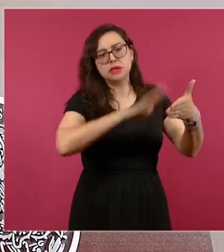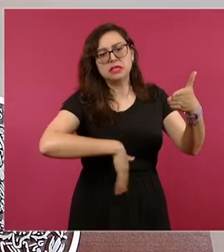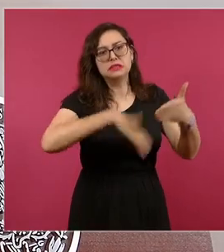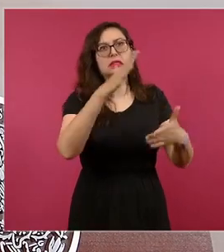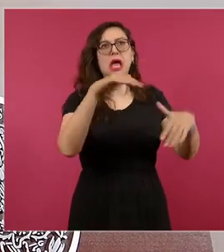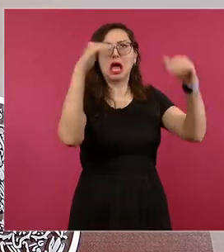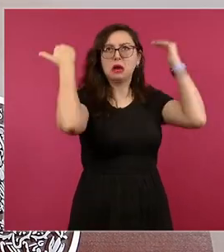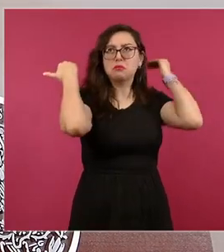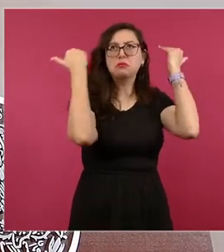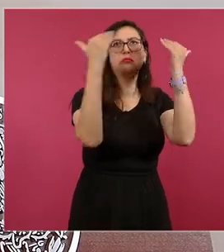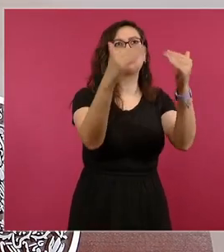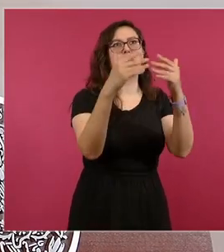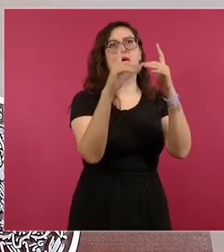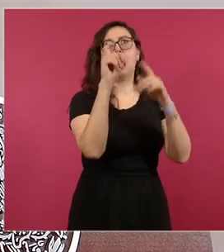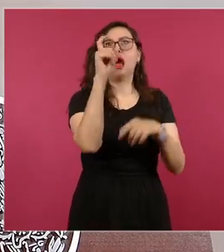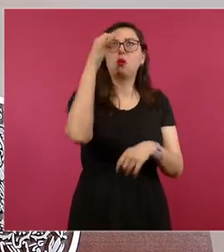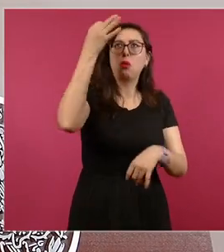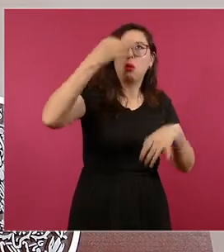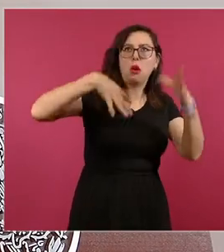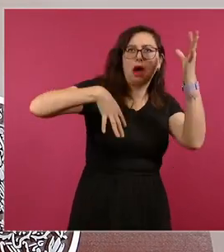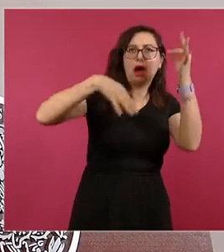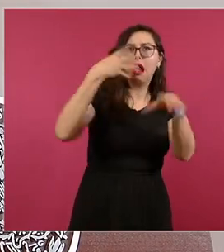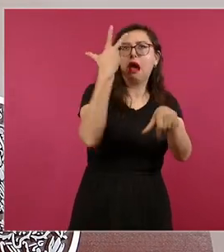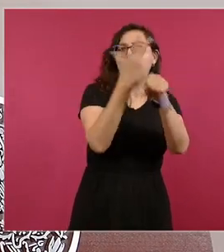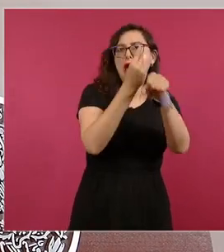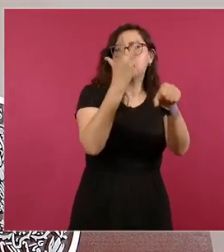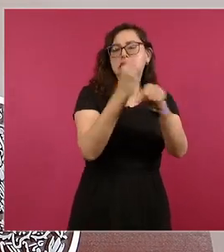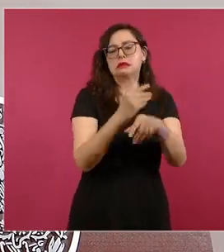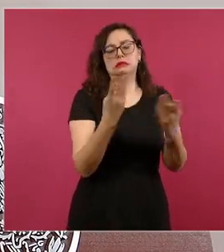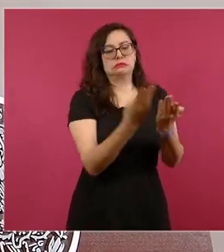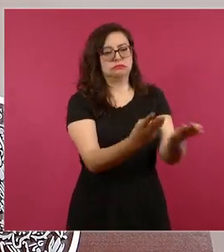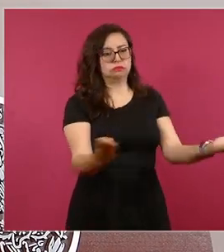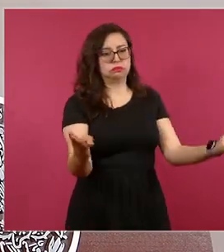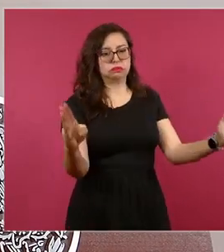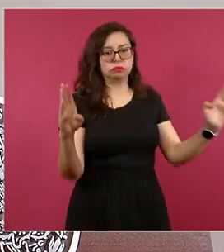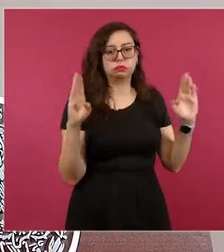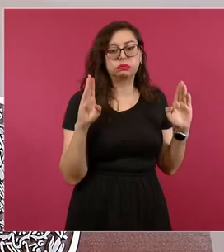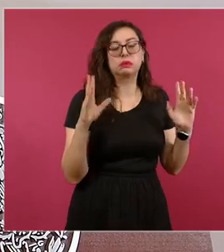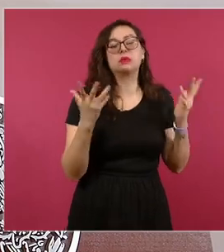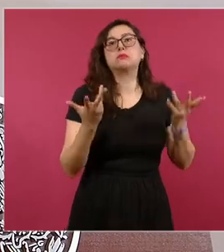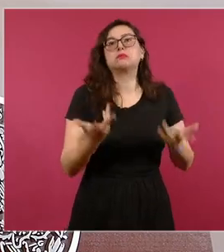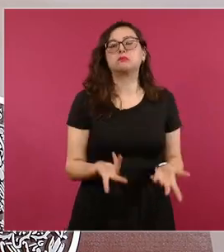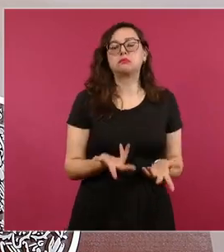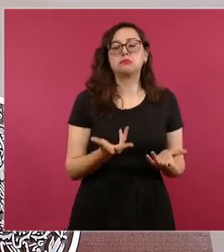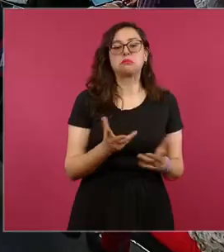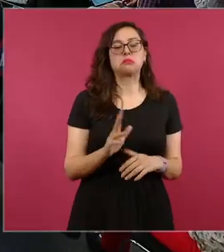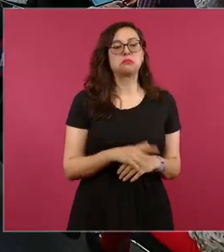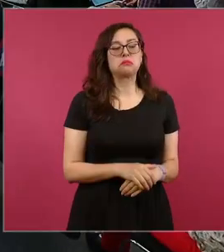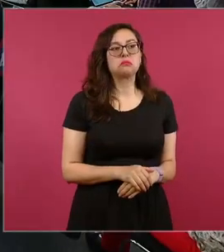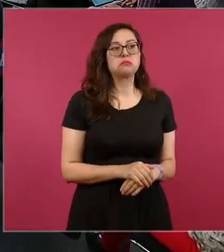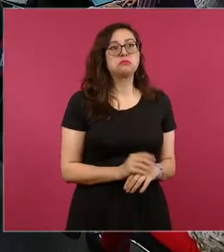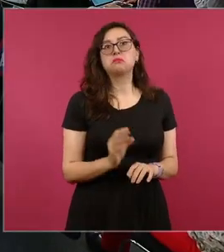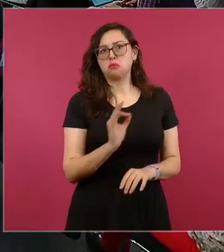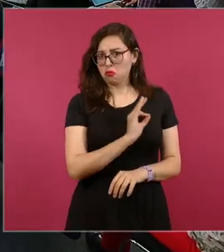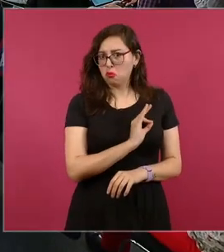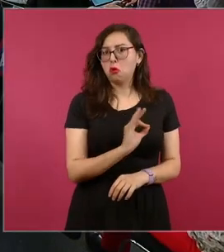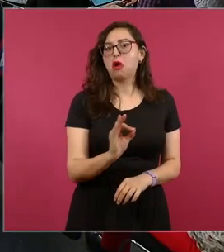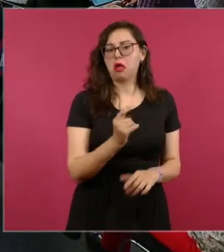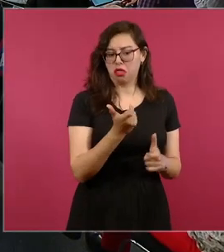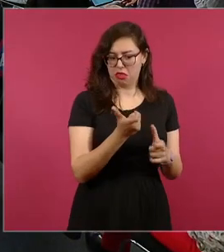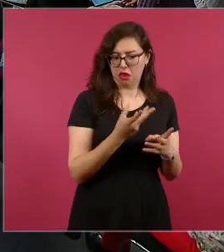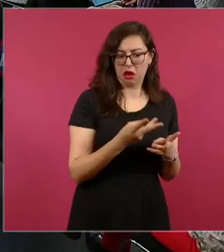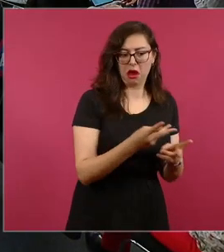cercos perimetrales, a veces alguna techumbre en áreas que son de espera, pero también pueden optar